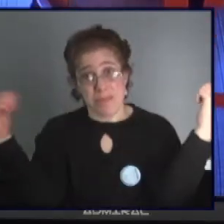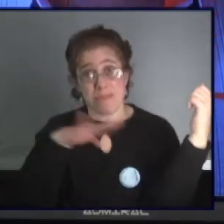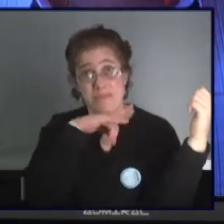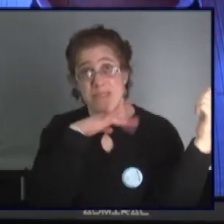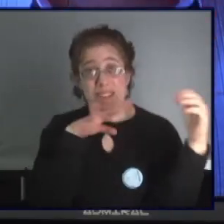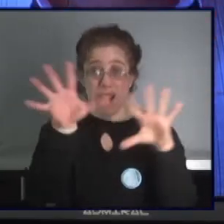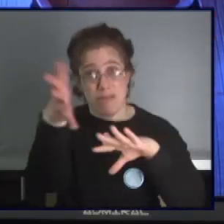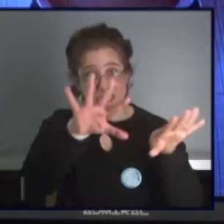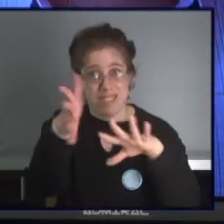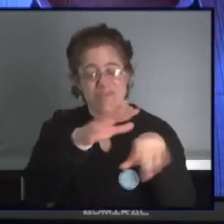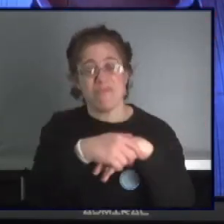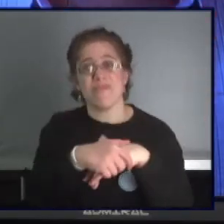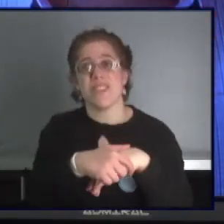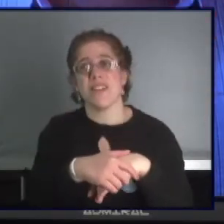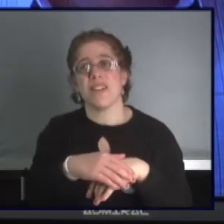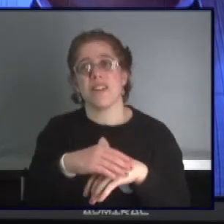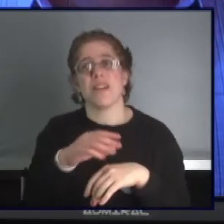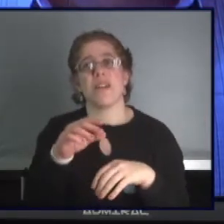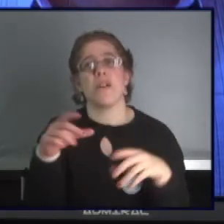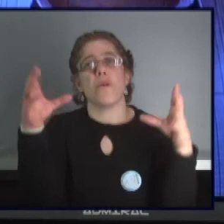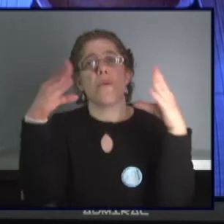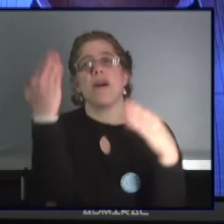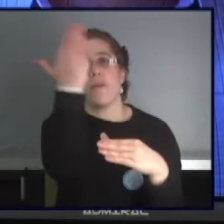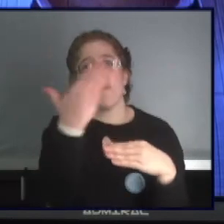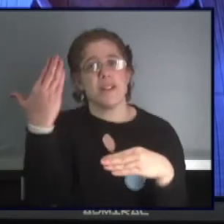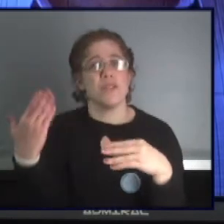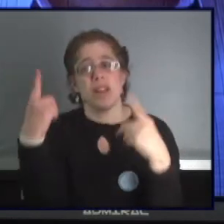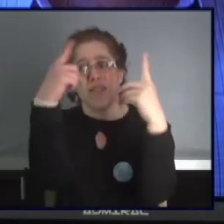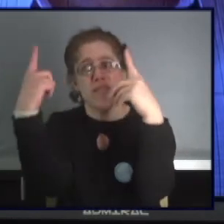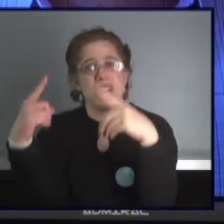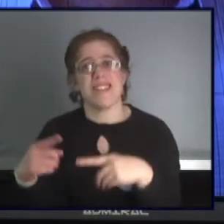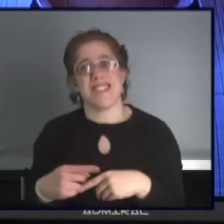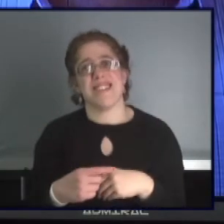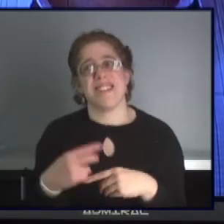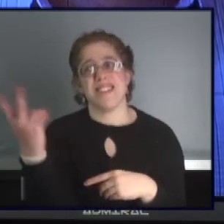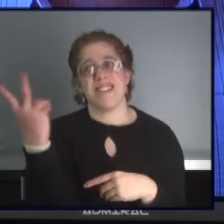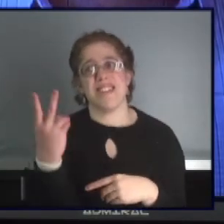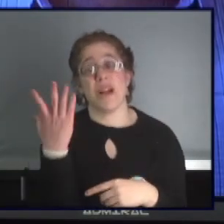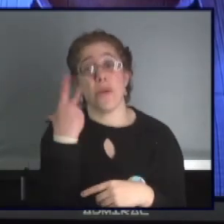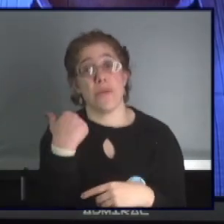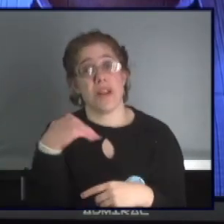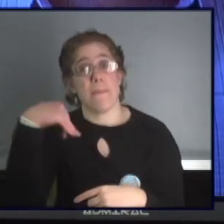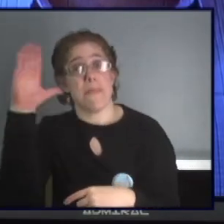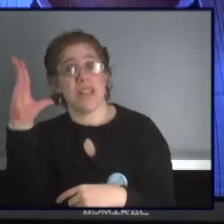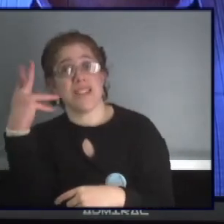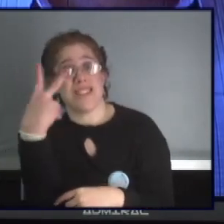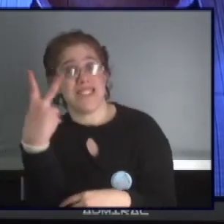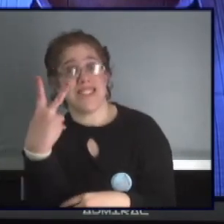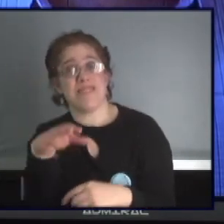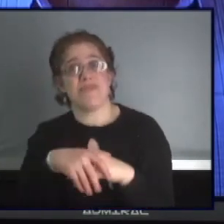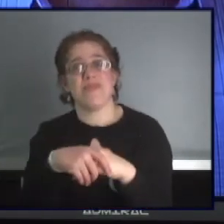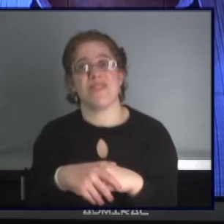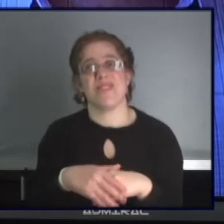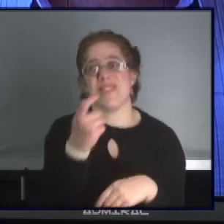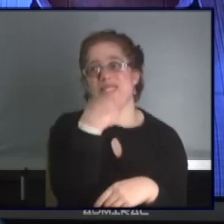a veces menotti o bilardo ya me gusta me note capaz de poker dirigió al rojo y entonces